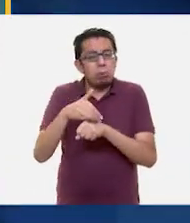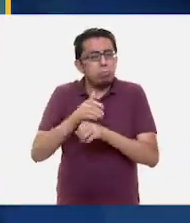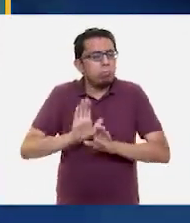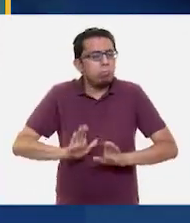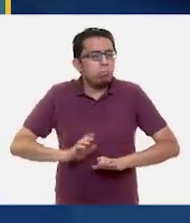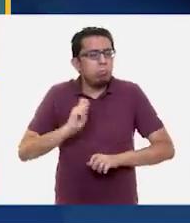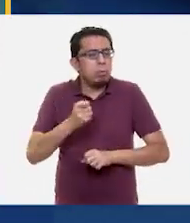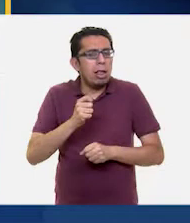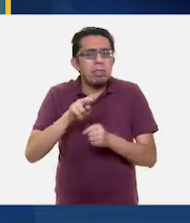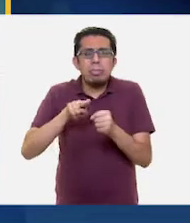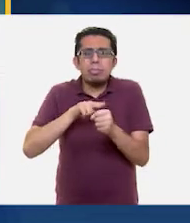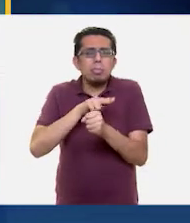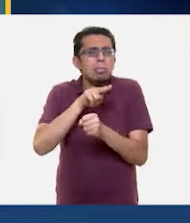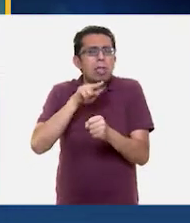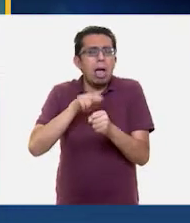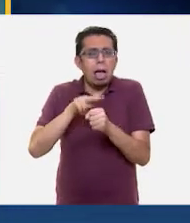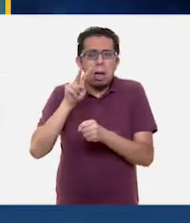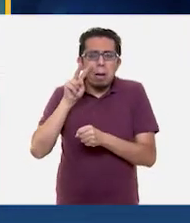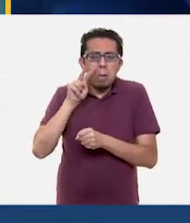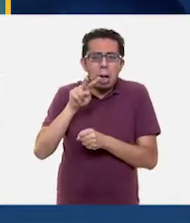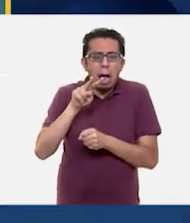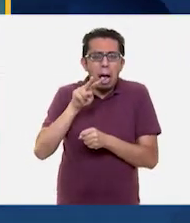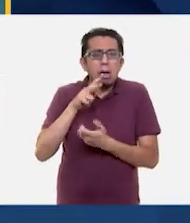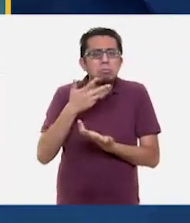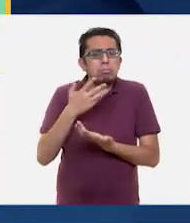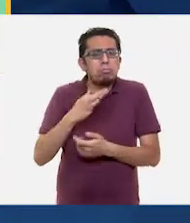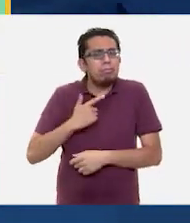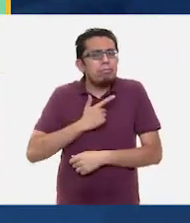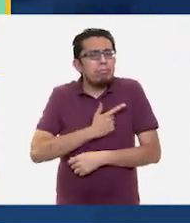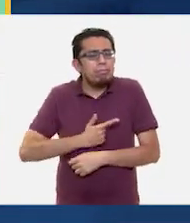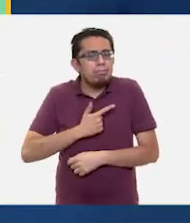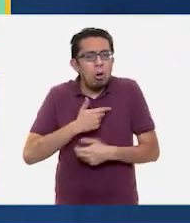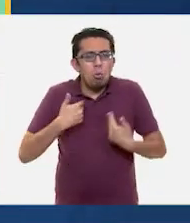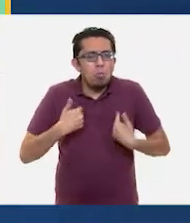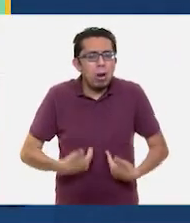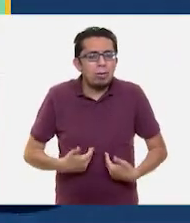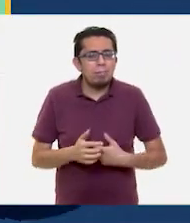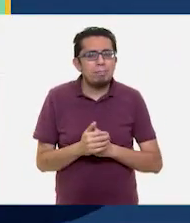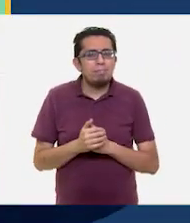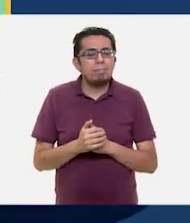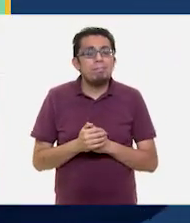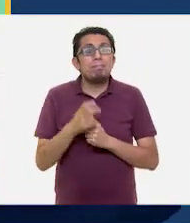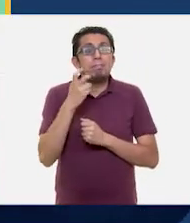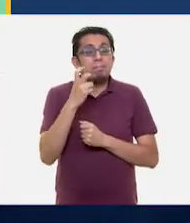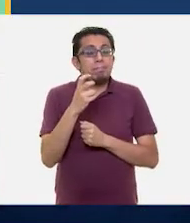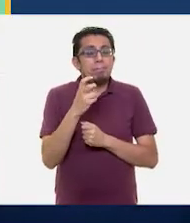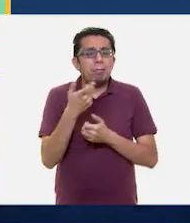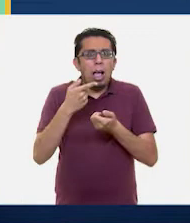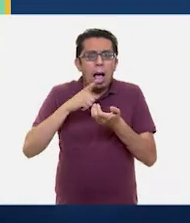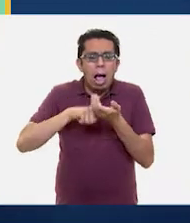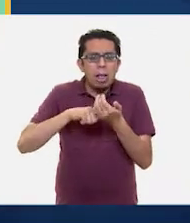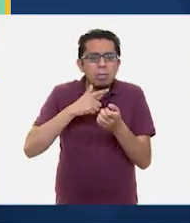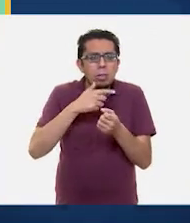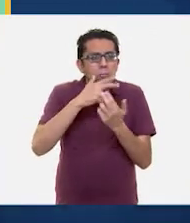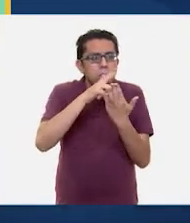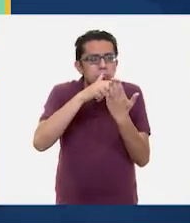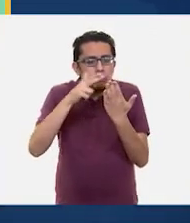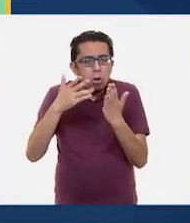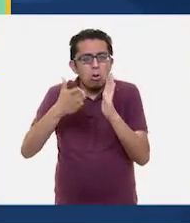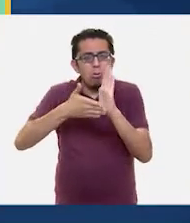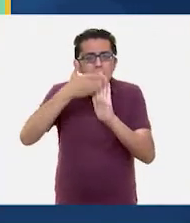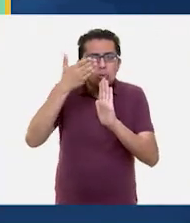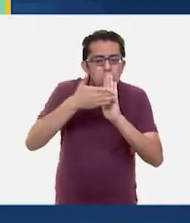de ser naturalmente agradable a la visión humana. Se ha identificado en obras o en construcciones como